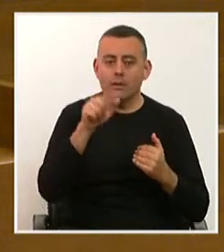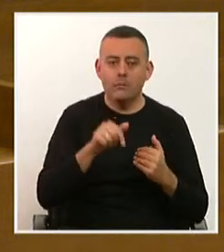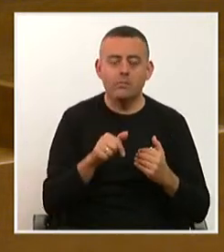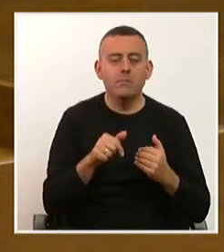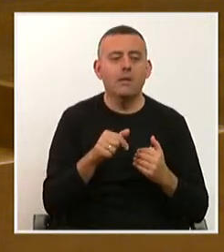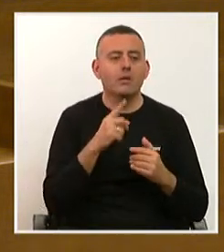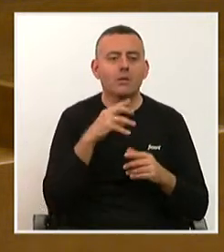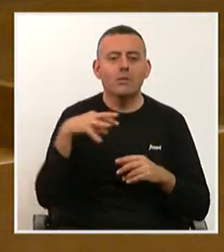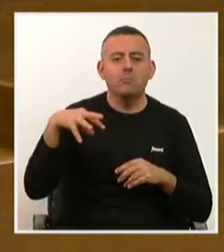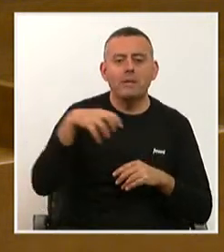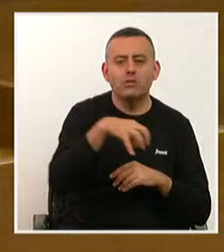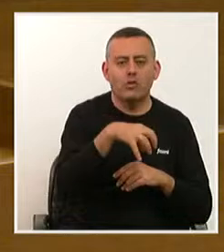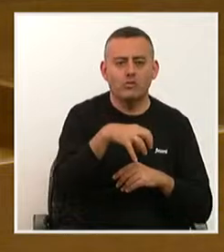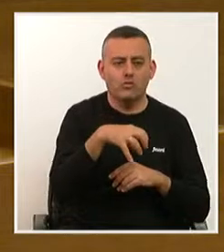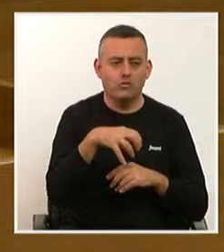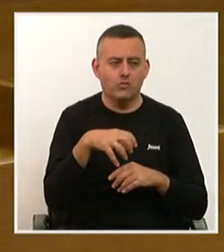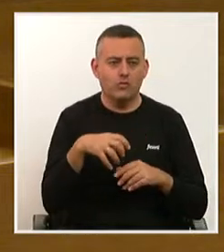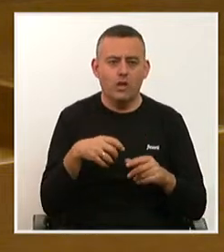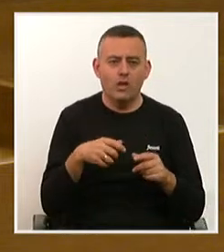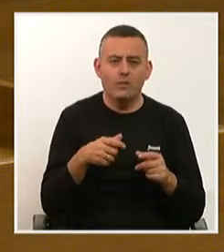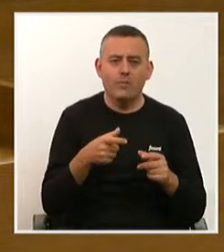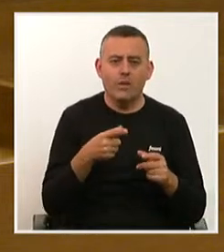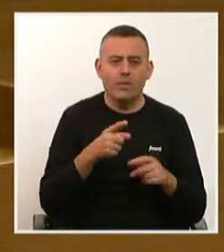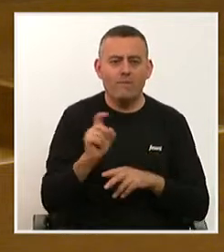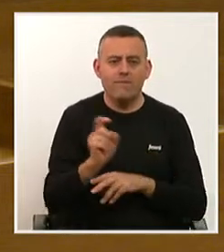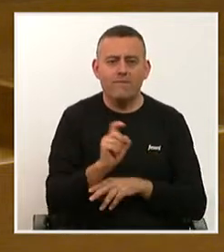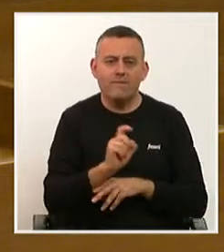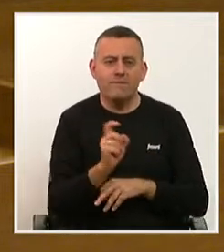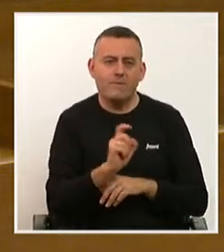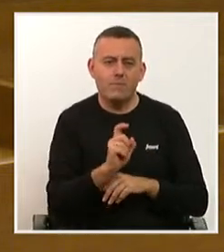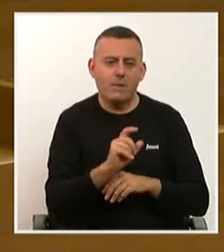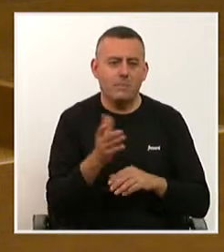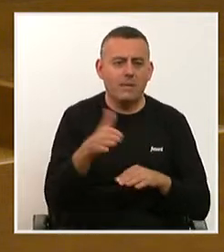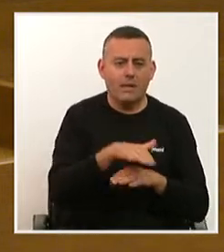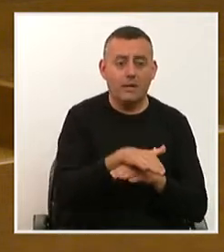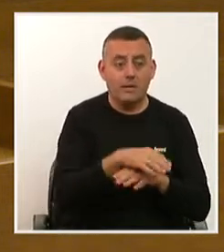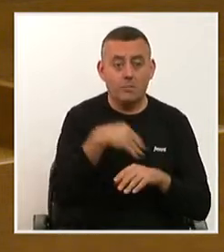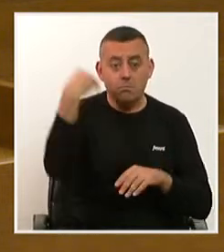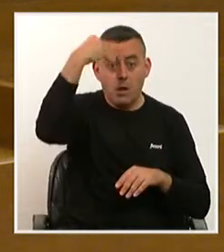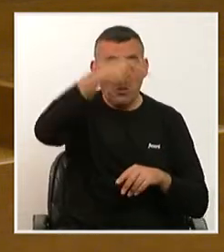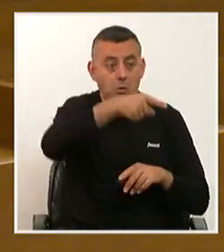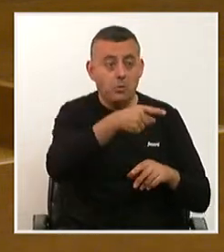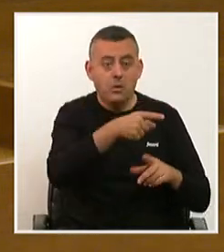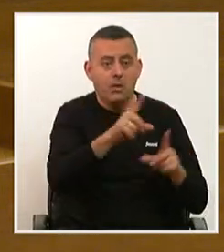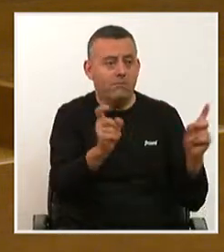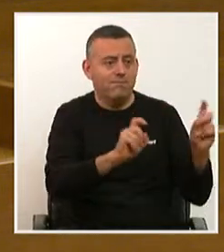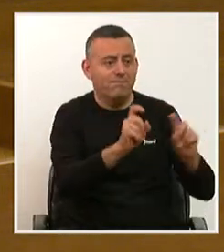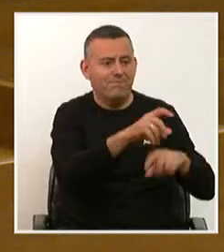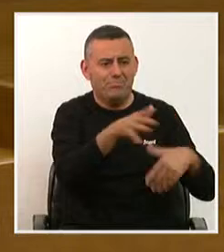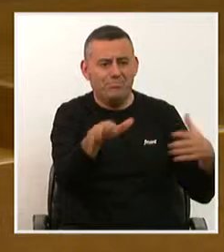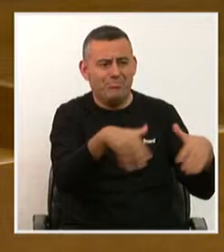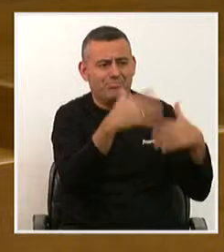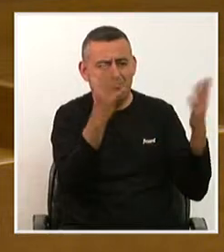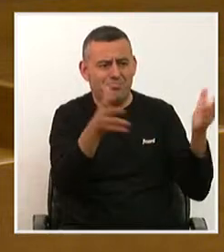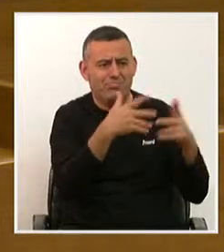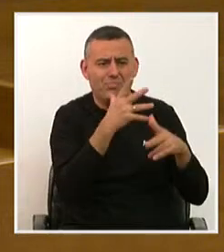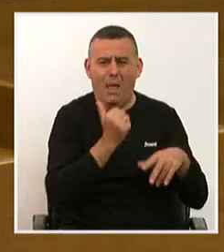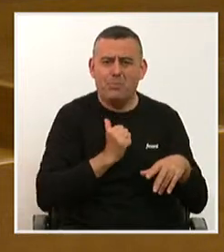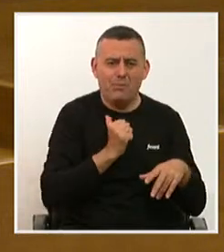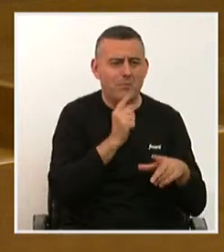fitosanitarios que se que se utilizan sin control en Marruecos fitosanitarios que ayudan a aumentar las producciones